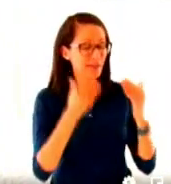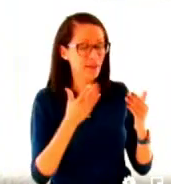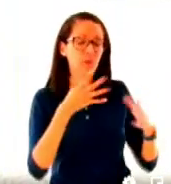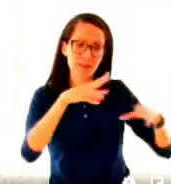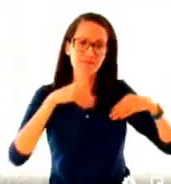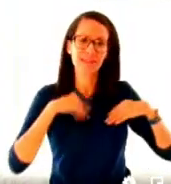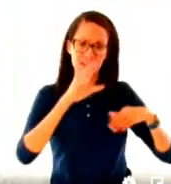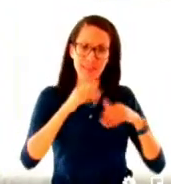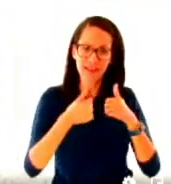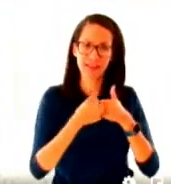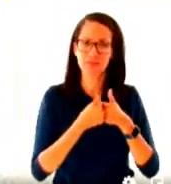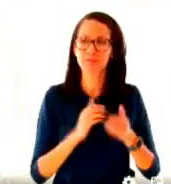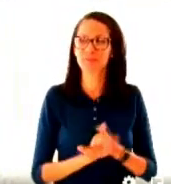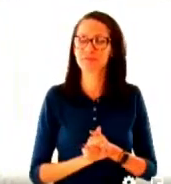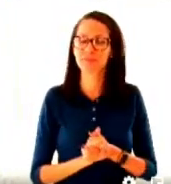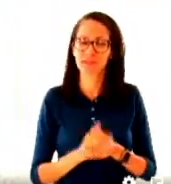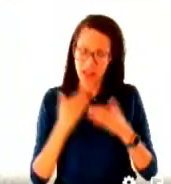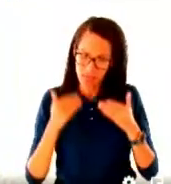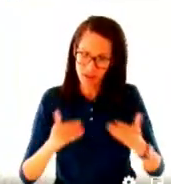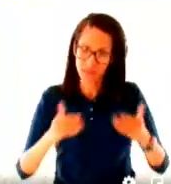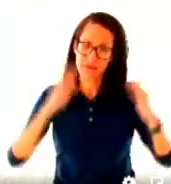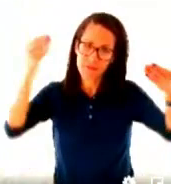encomienda. Adelante, bienvenida.